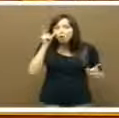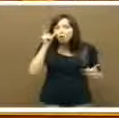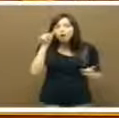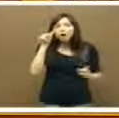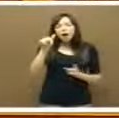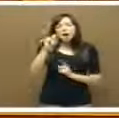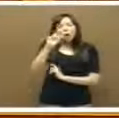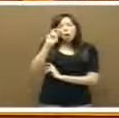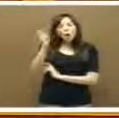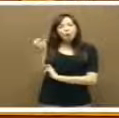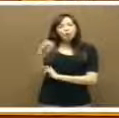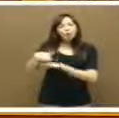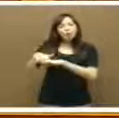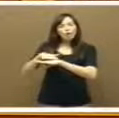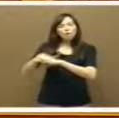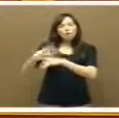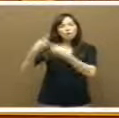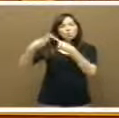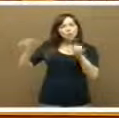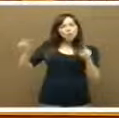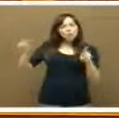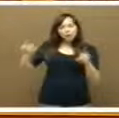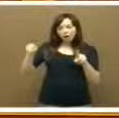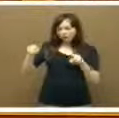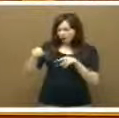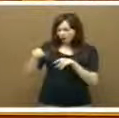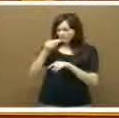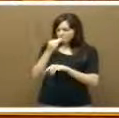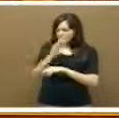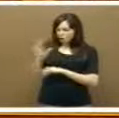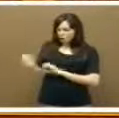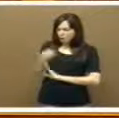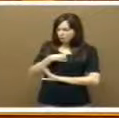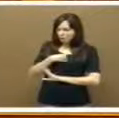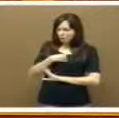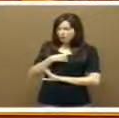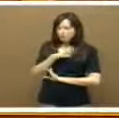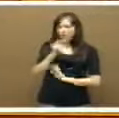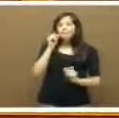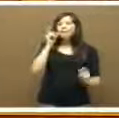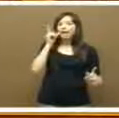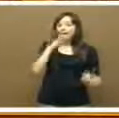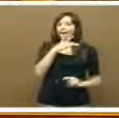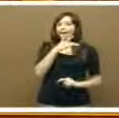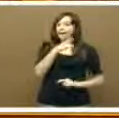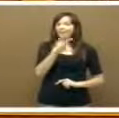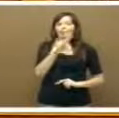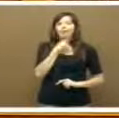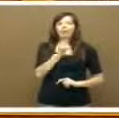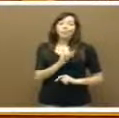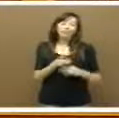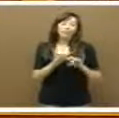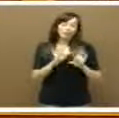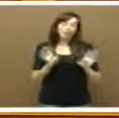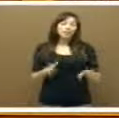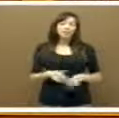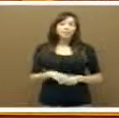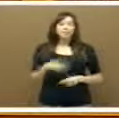otra forma de gobernar que existe es mejor que la suya. Y eso es lo que no soporta, admira usted.